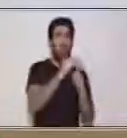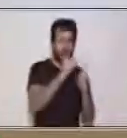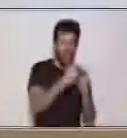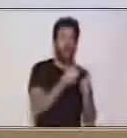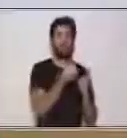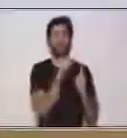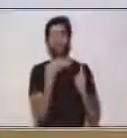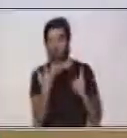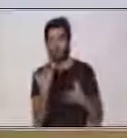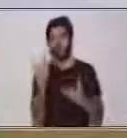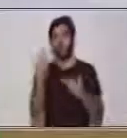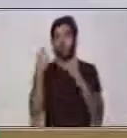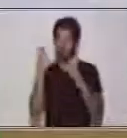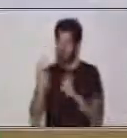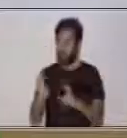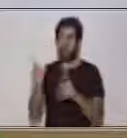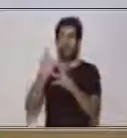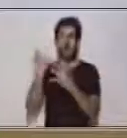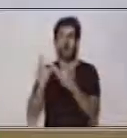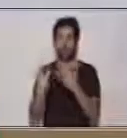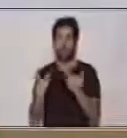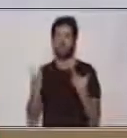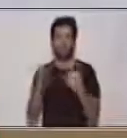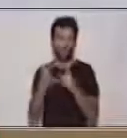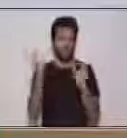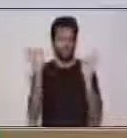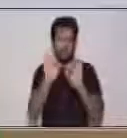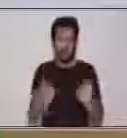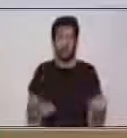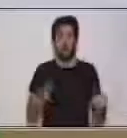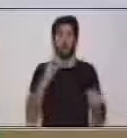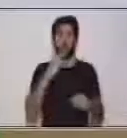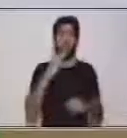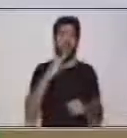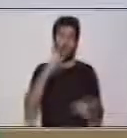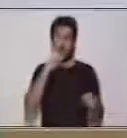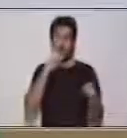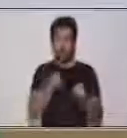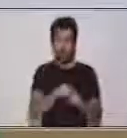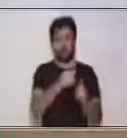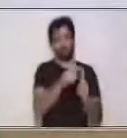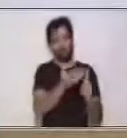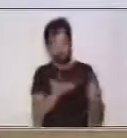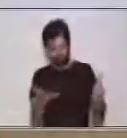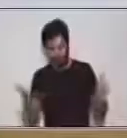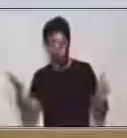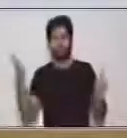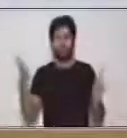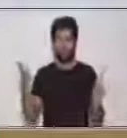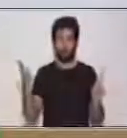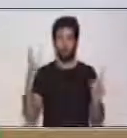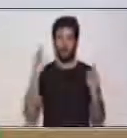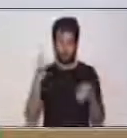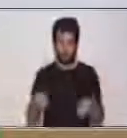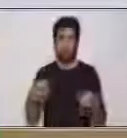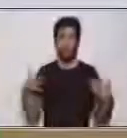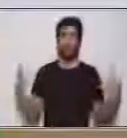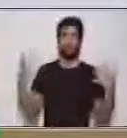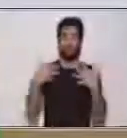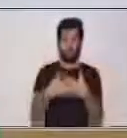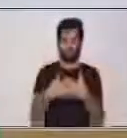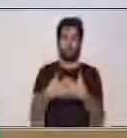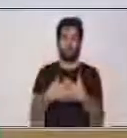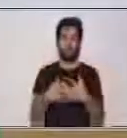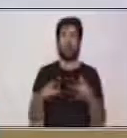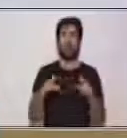persona gramatical, si estamos hablando de la concordancia verbal, y si hablamos de la concordancia nominal, debe de